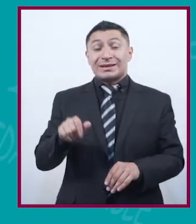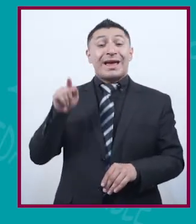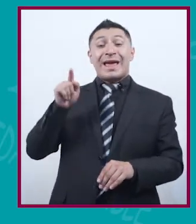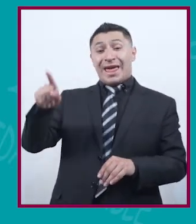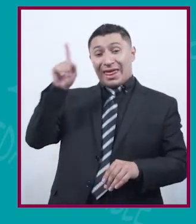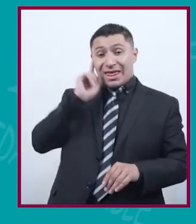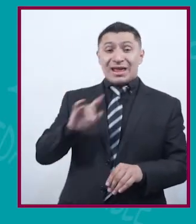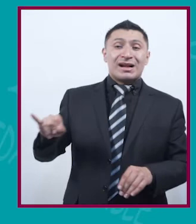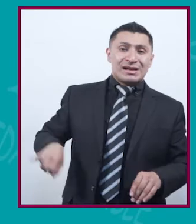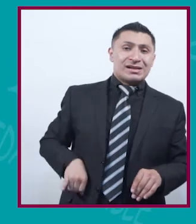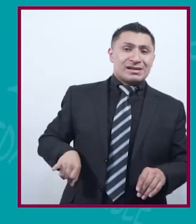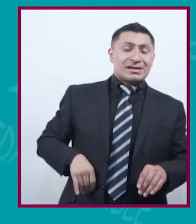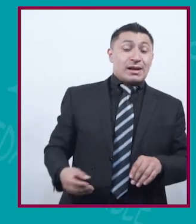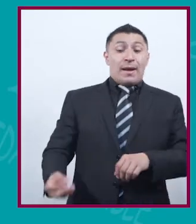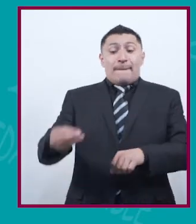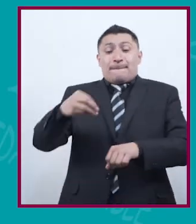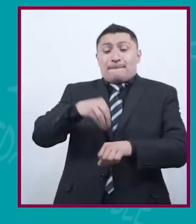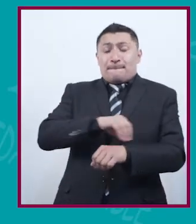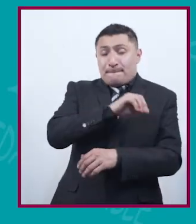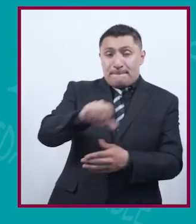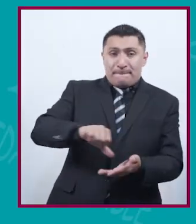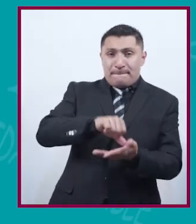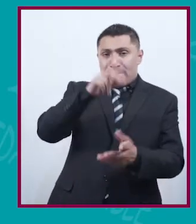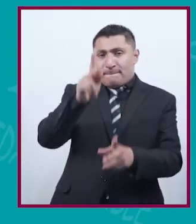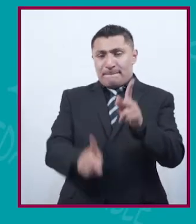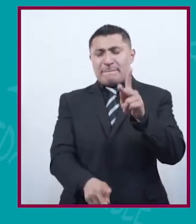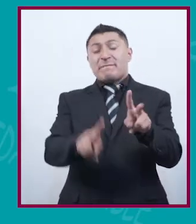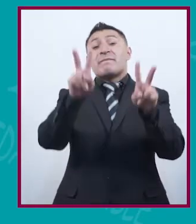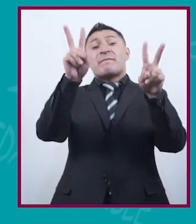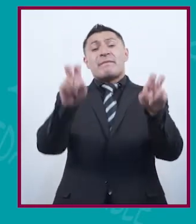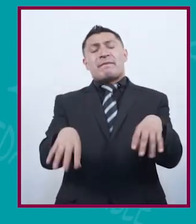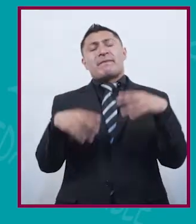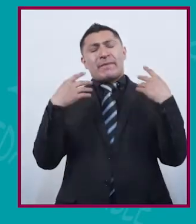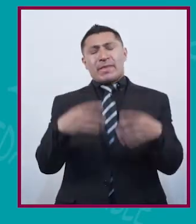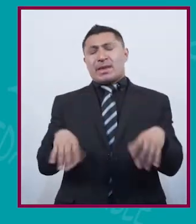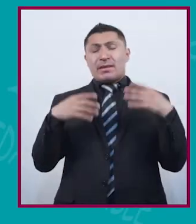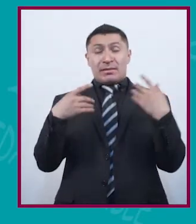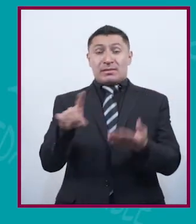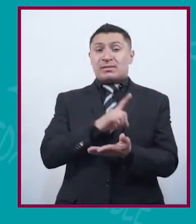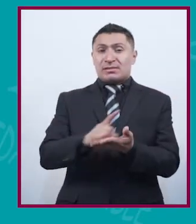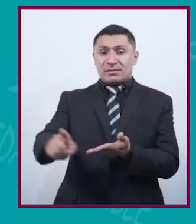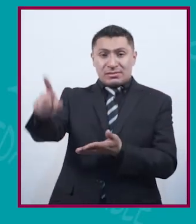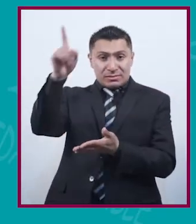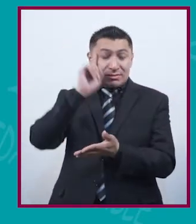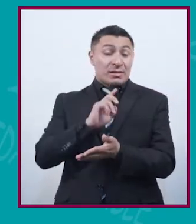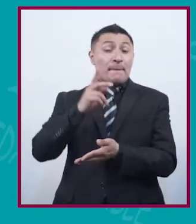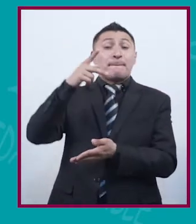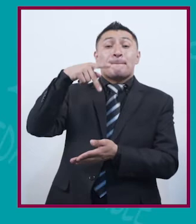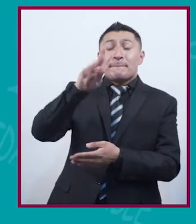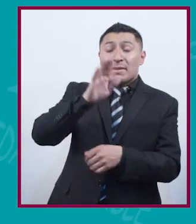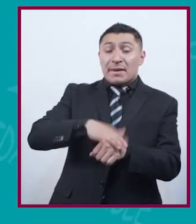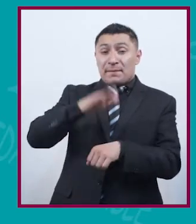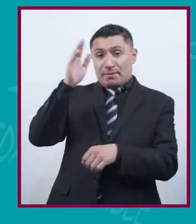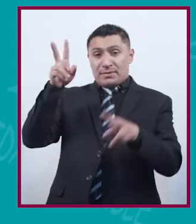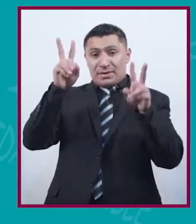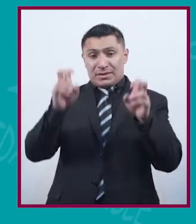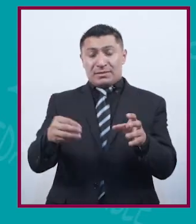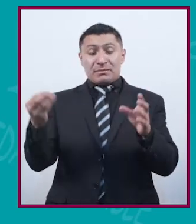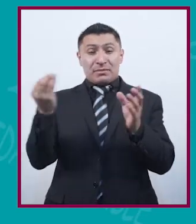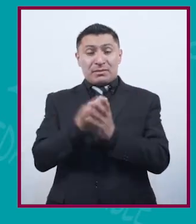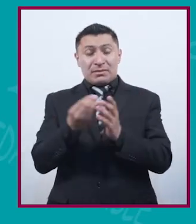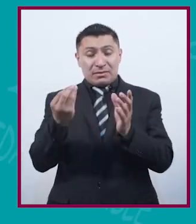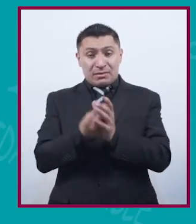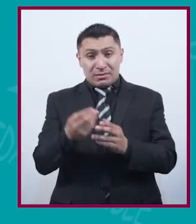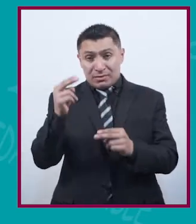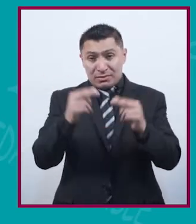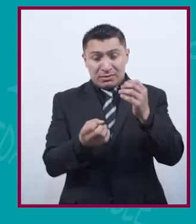porque lo que a ella le interesaba poner en el centro de la discusión era el tema de los derechos de las mujeres, pero sobre todo el